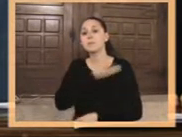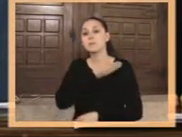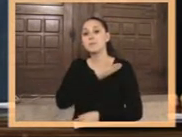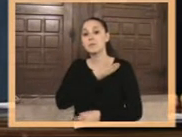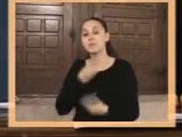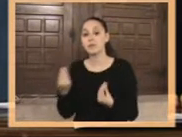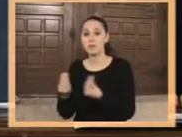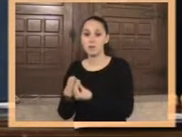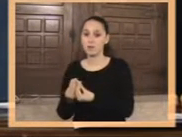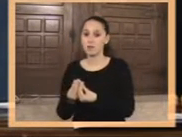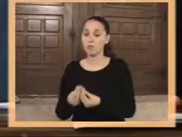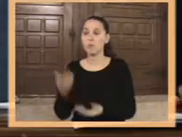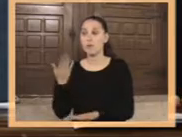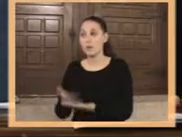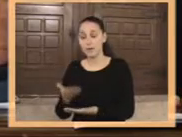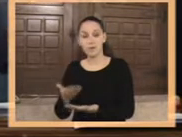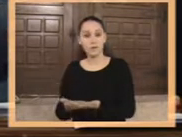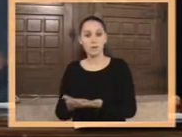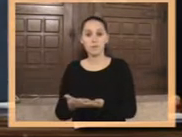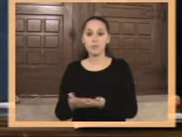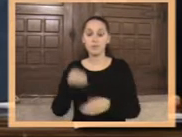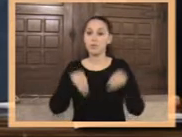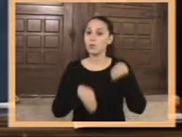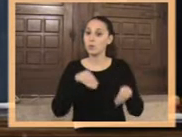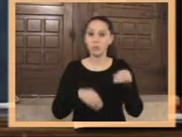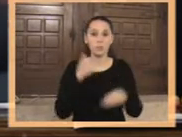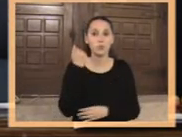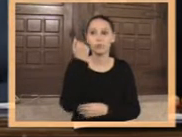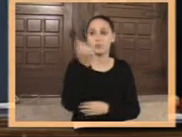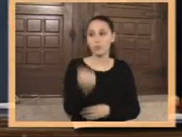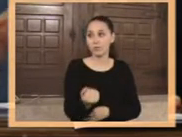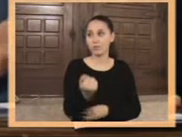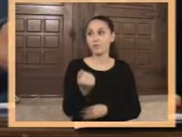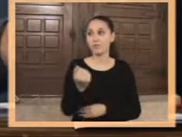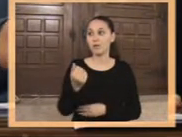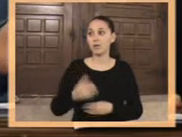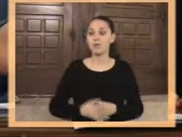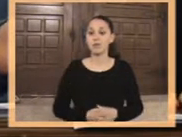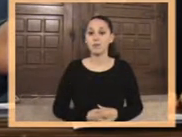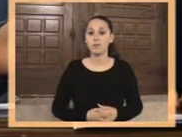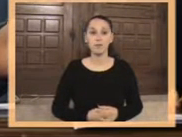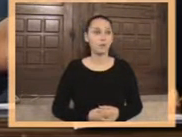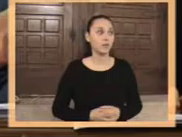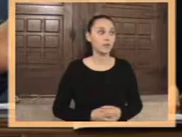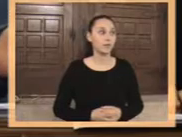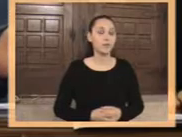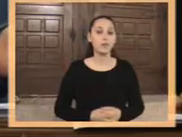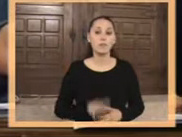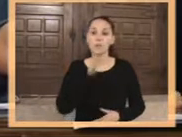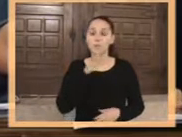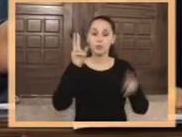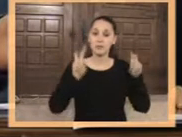de la moción, sin perjuicio de, bueno, de que no es la totalidad, porque lo único que se ha tocado, sabe usted, que son temas